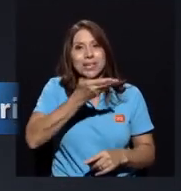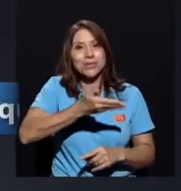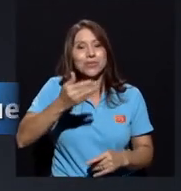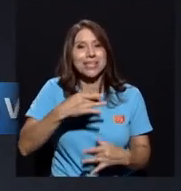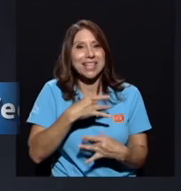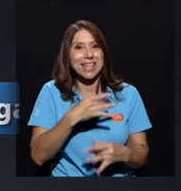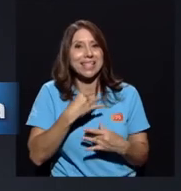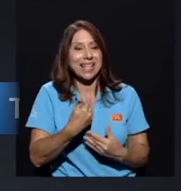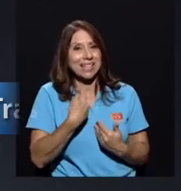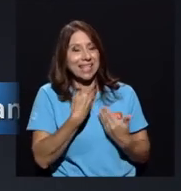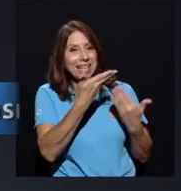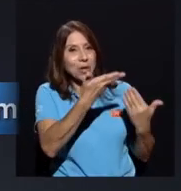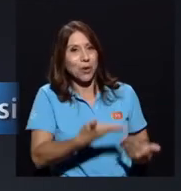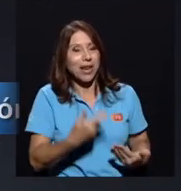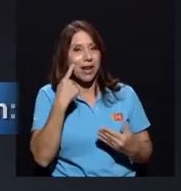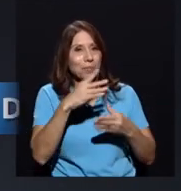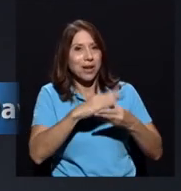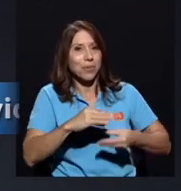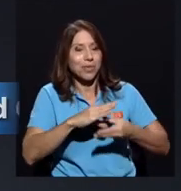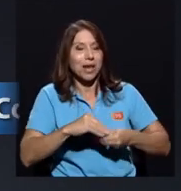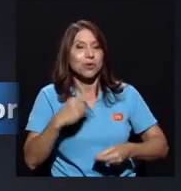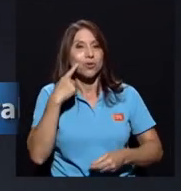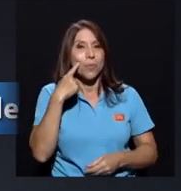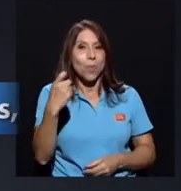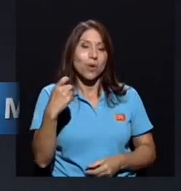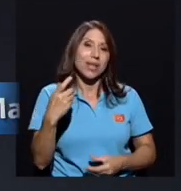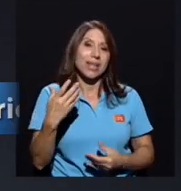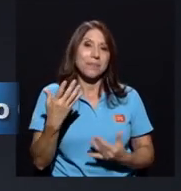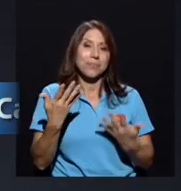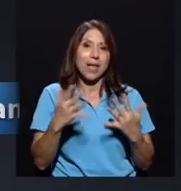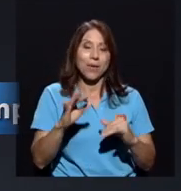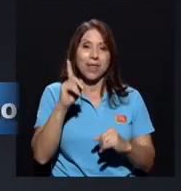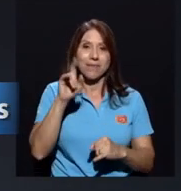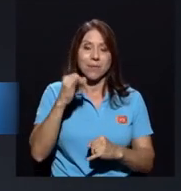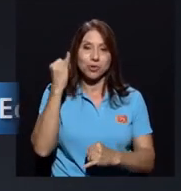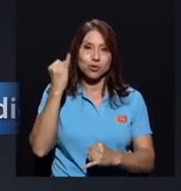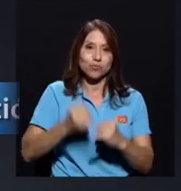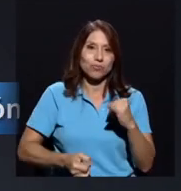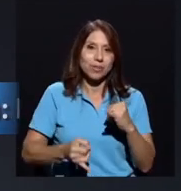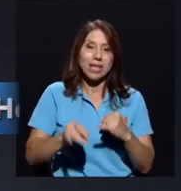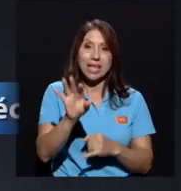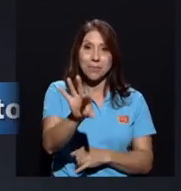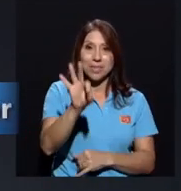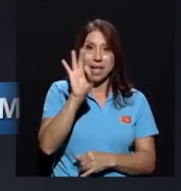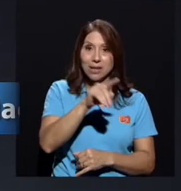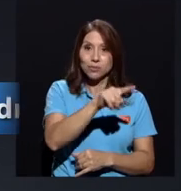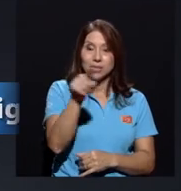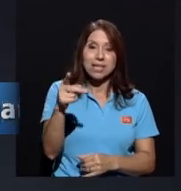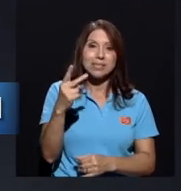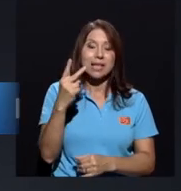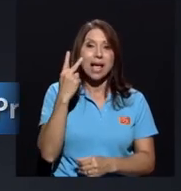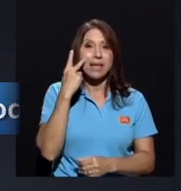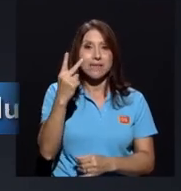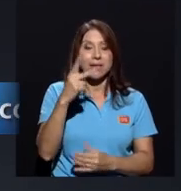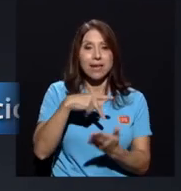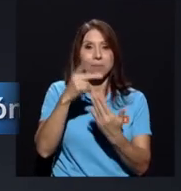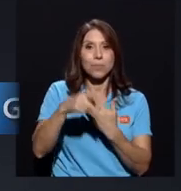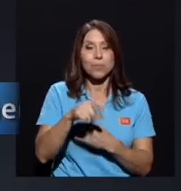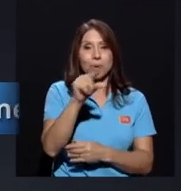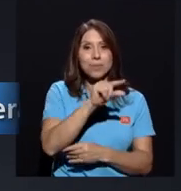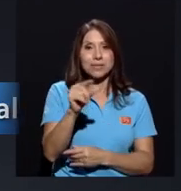tienen de nada para contarnos por qué tenemos que lo que tenemos que hacer es invitar a las amigas y amigos a que la semana entrante